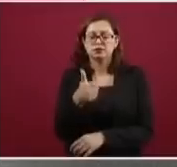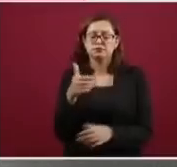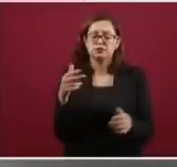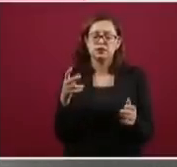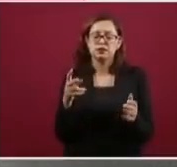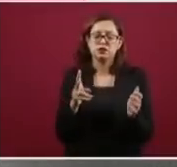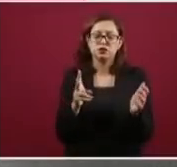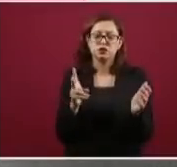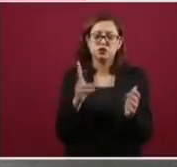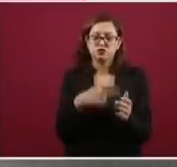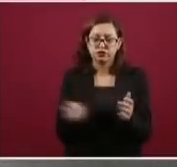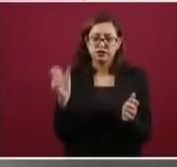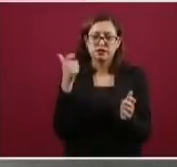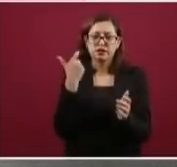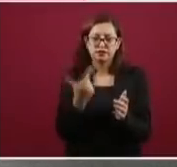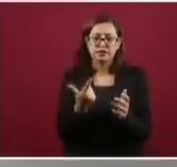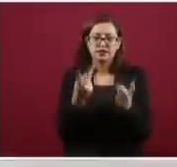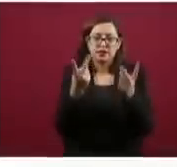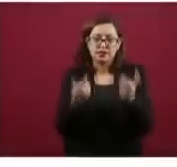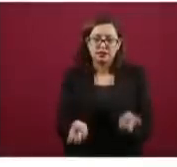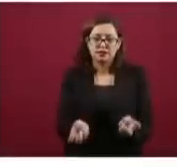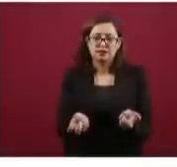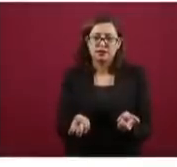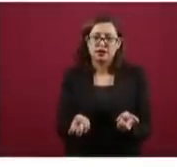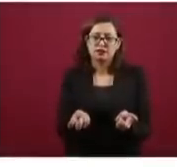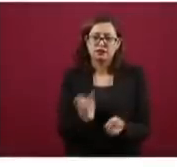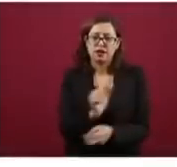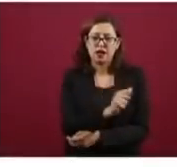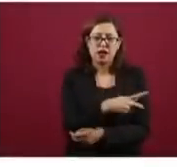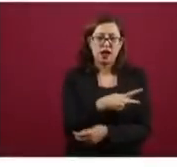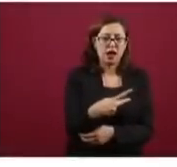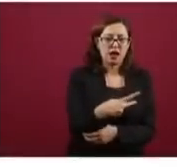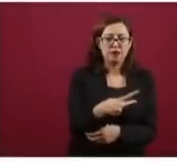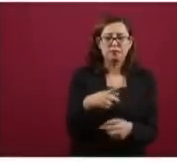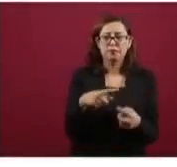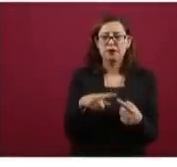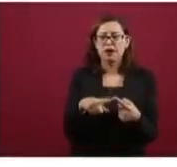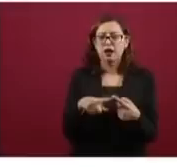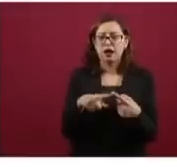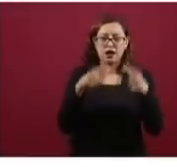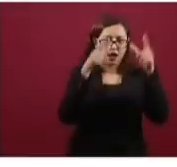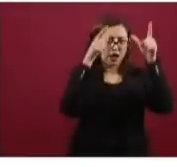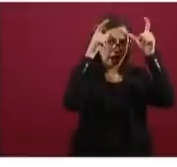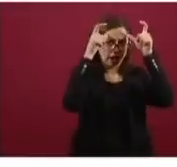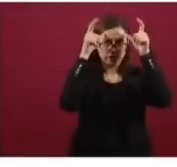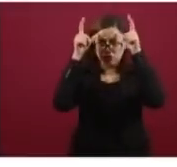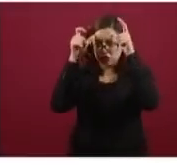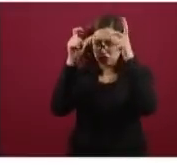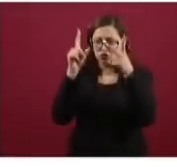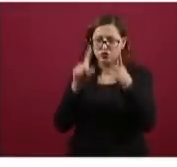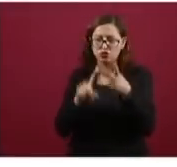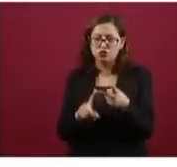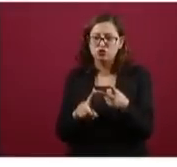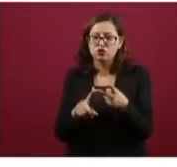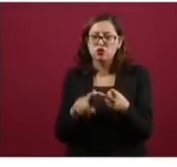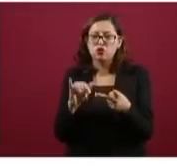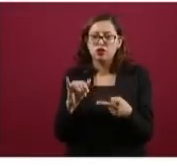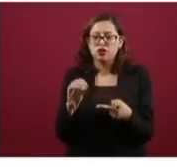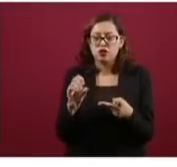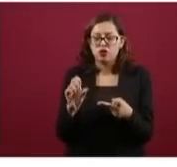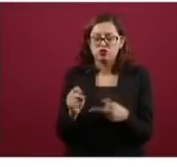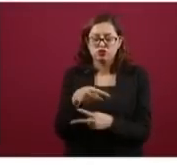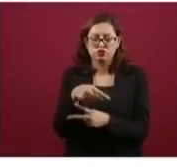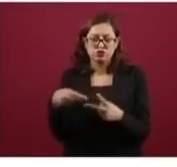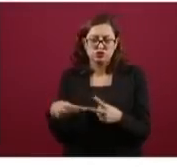descargas tanto en el sistema como en el s con buenos comentarios y buena retroalimentación